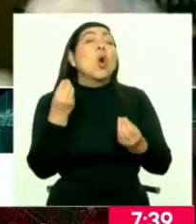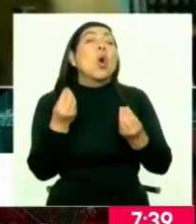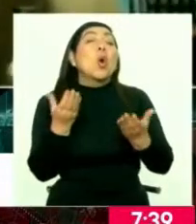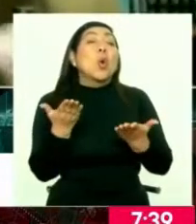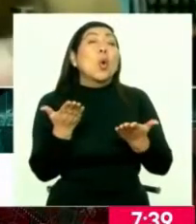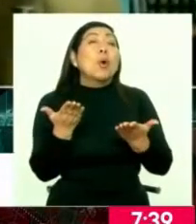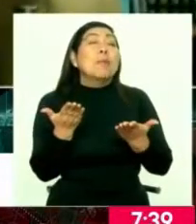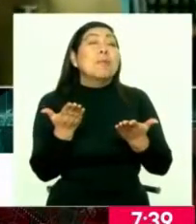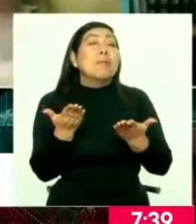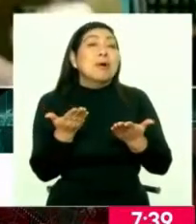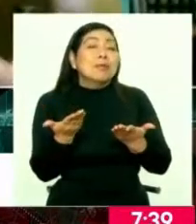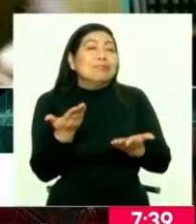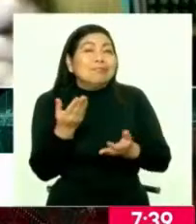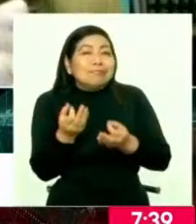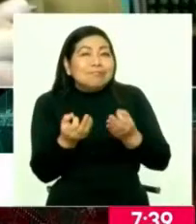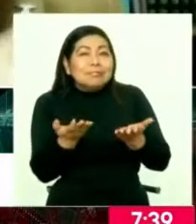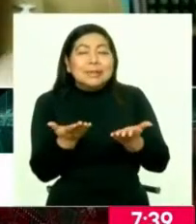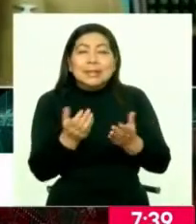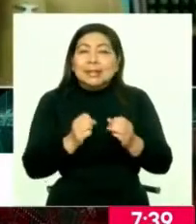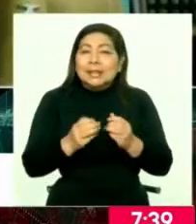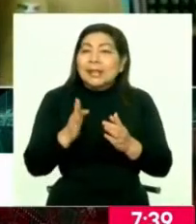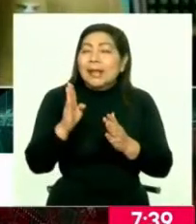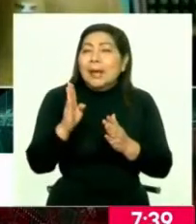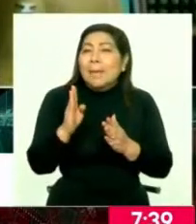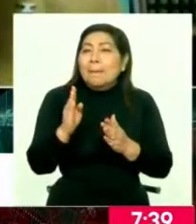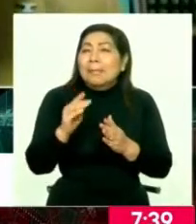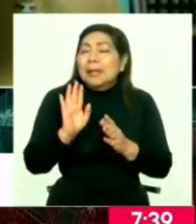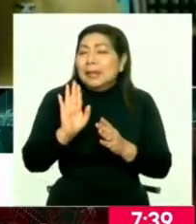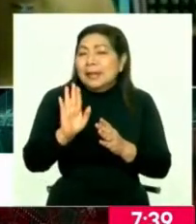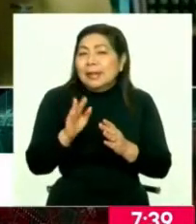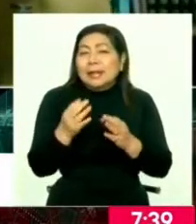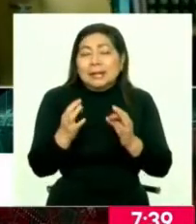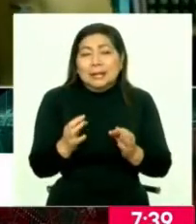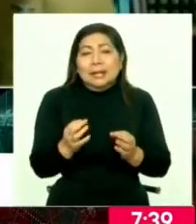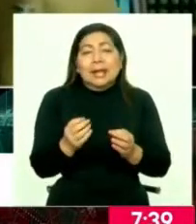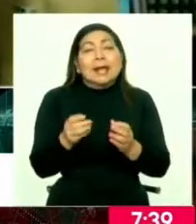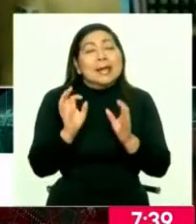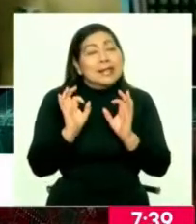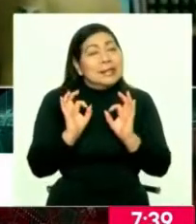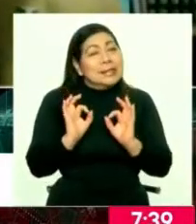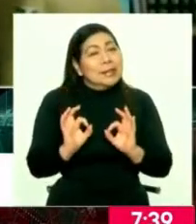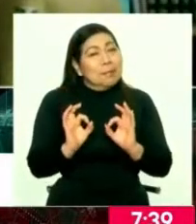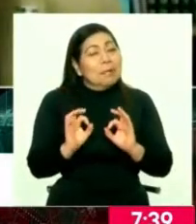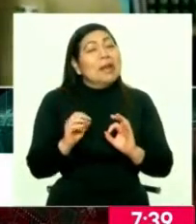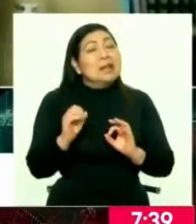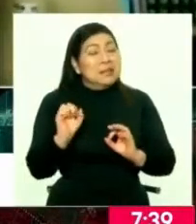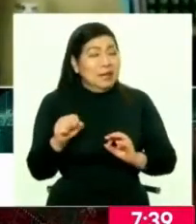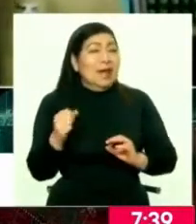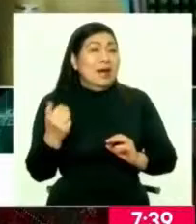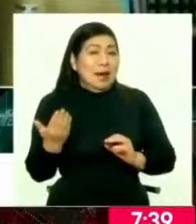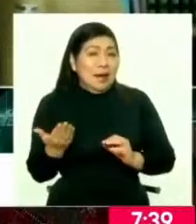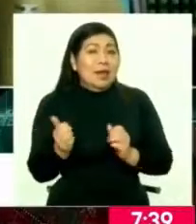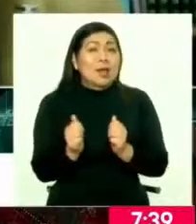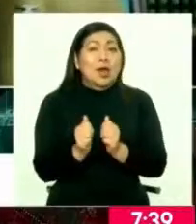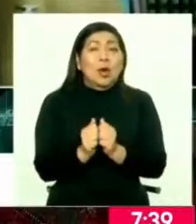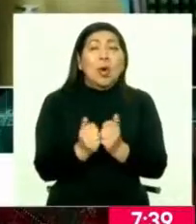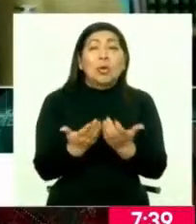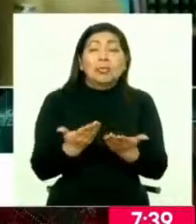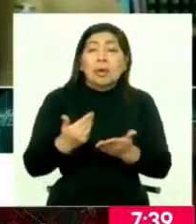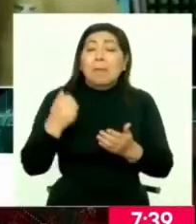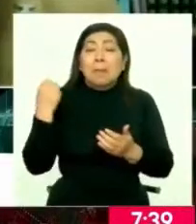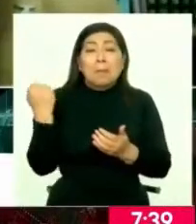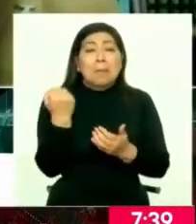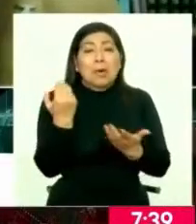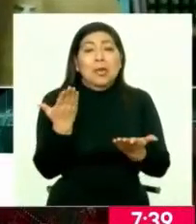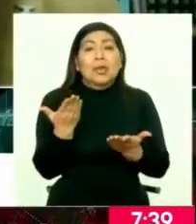un rastro, digamos, de lo que fue el imperio británico, que ya literalmente no existe, pero sí existe una entidad estatal